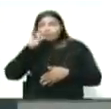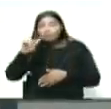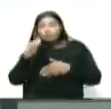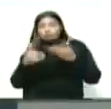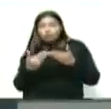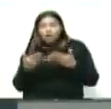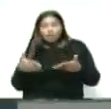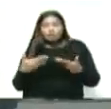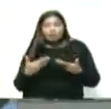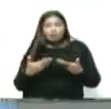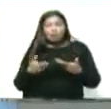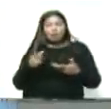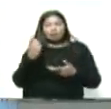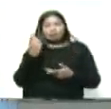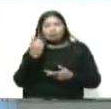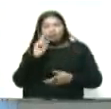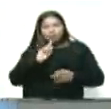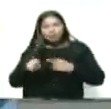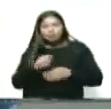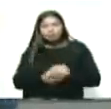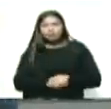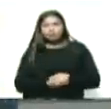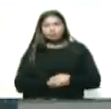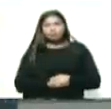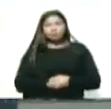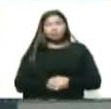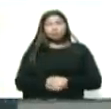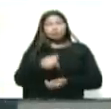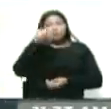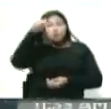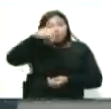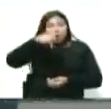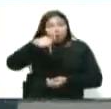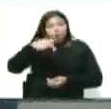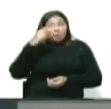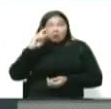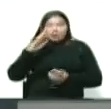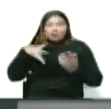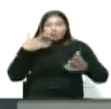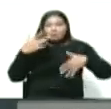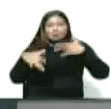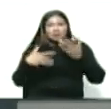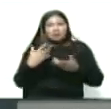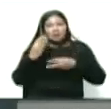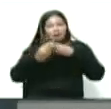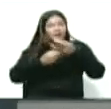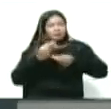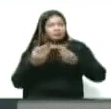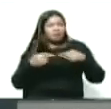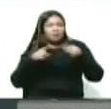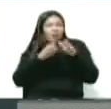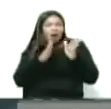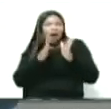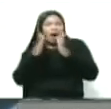no revista carácter penal. Y vean que hoy esta actividad se está realizando aparte